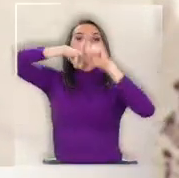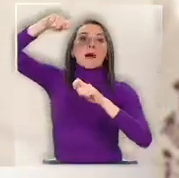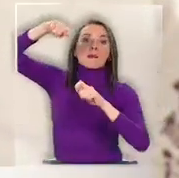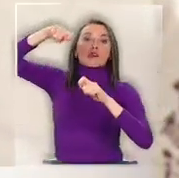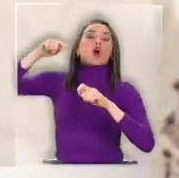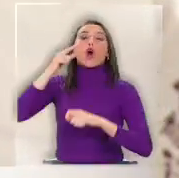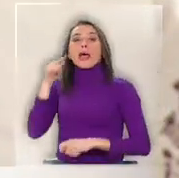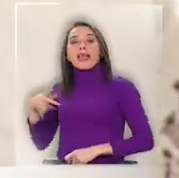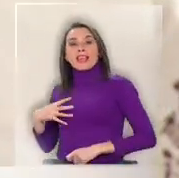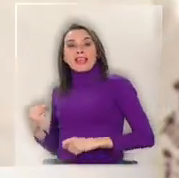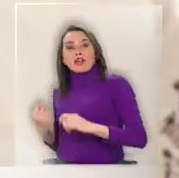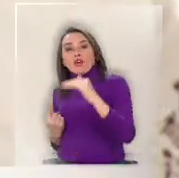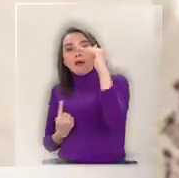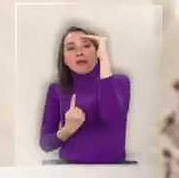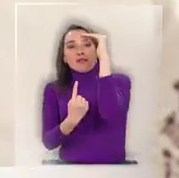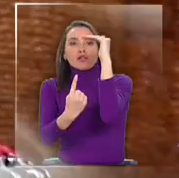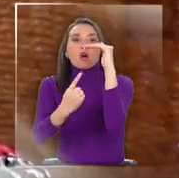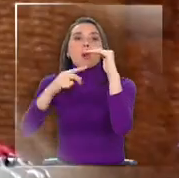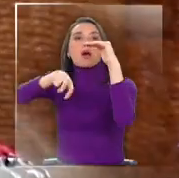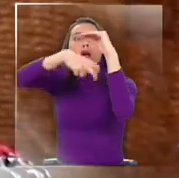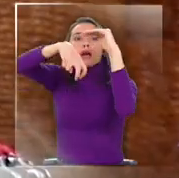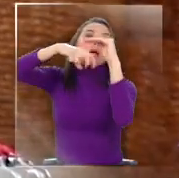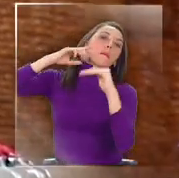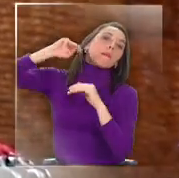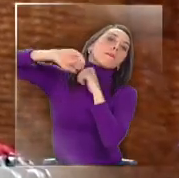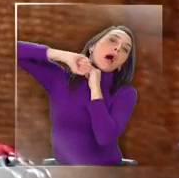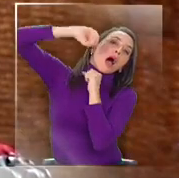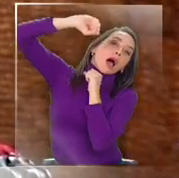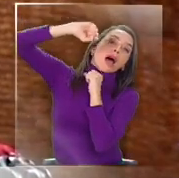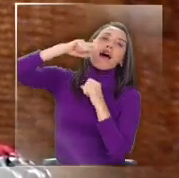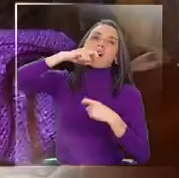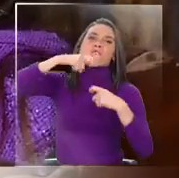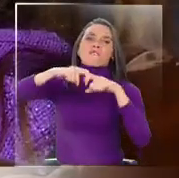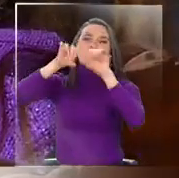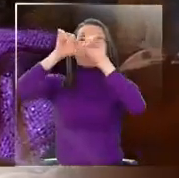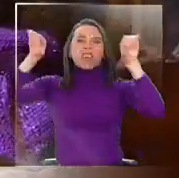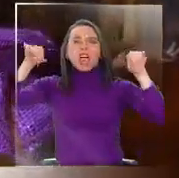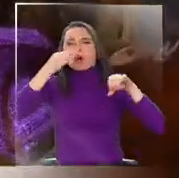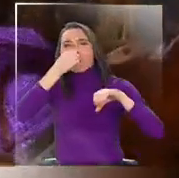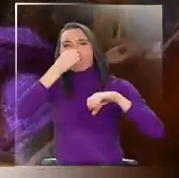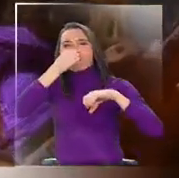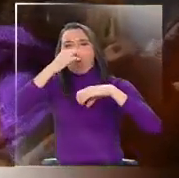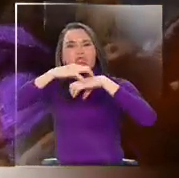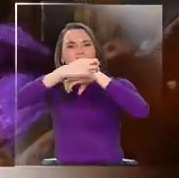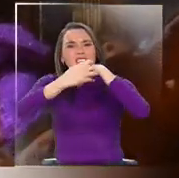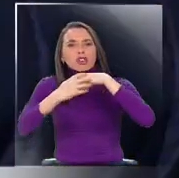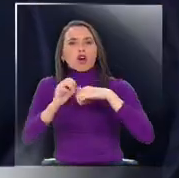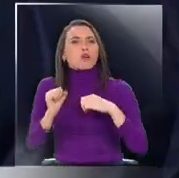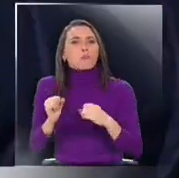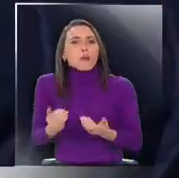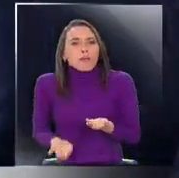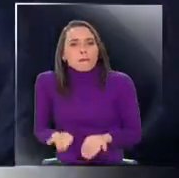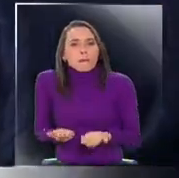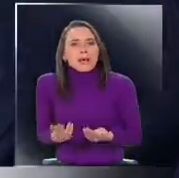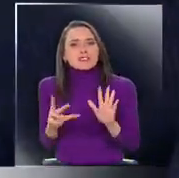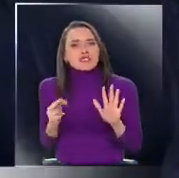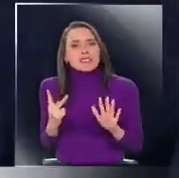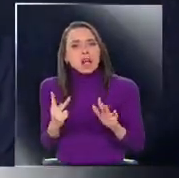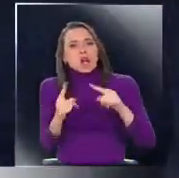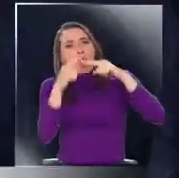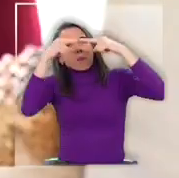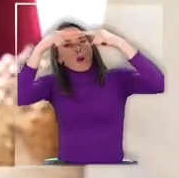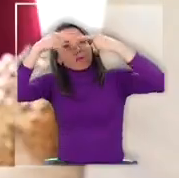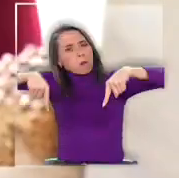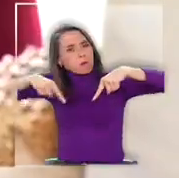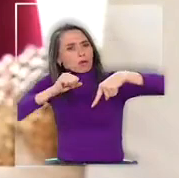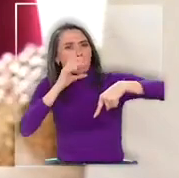colgando desde ese fierro. Un fierro que dicen estaba oxidado y que era imposible aguantar 80 kilos de una persona. ¿Tú crees que